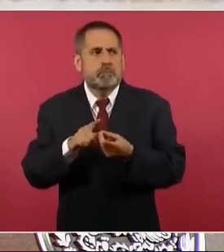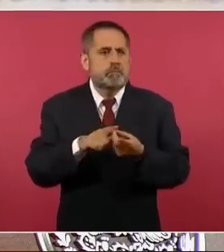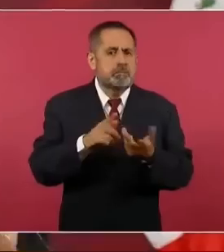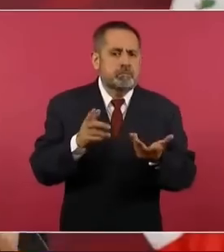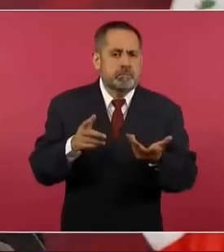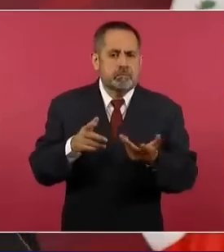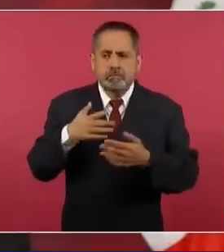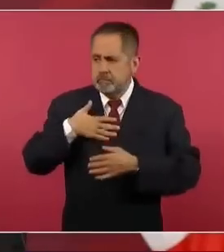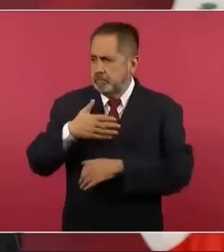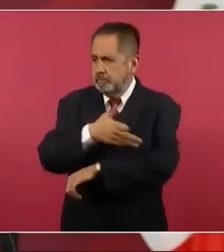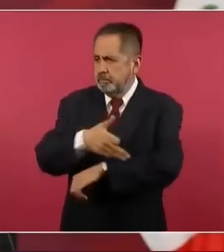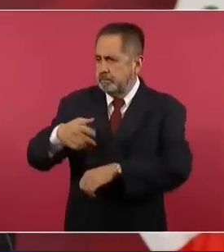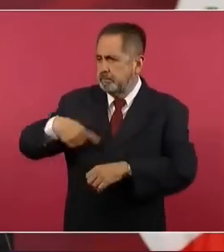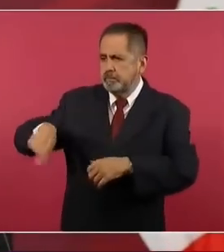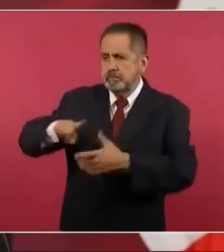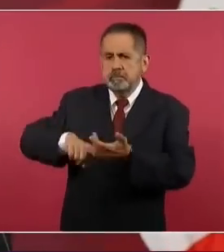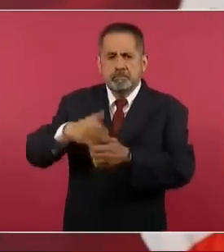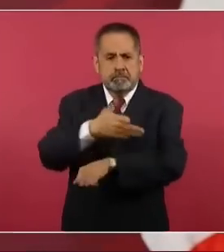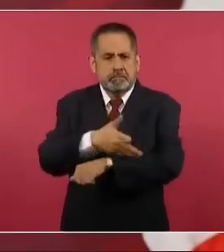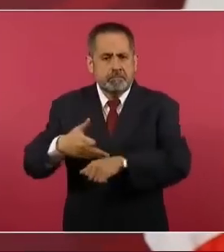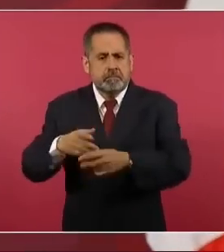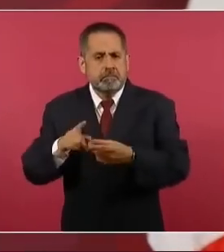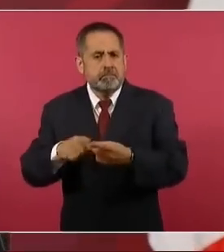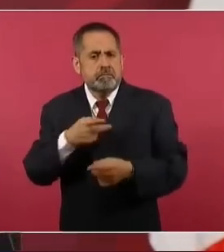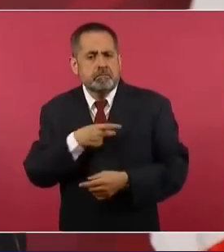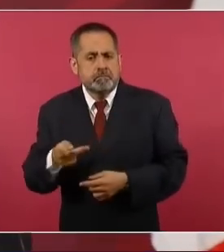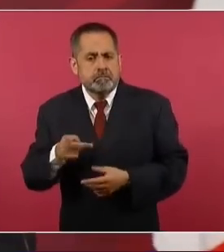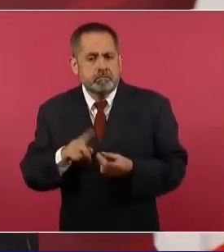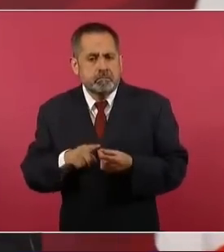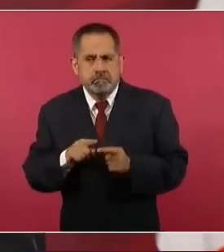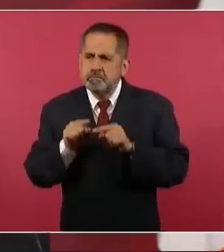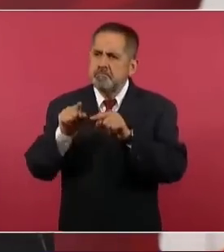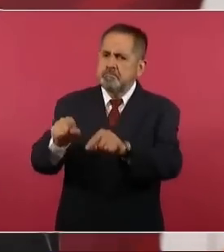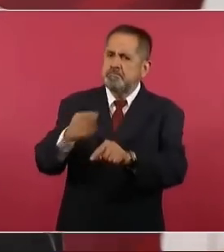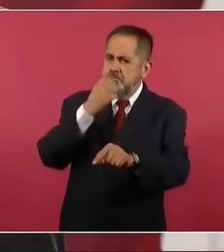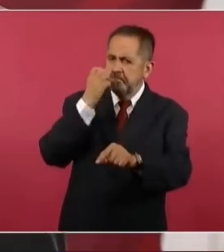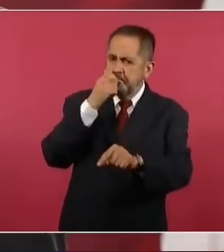de una familia pobre? En una normal,